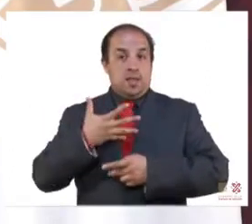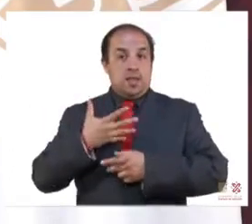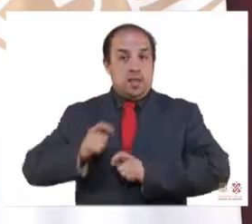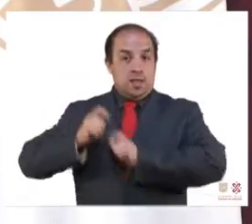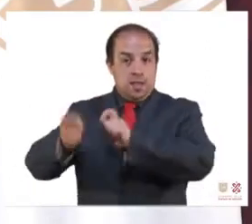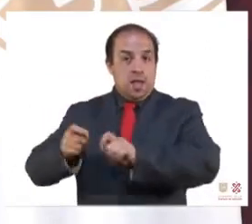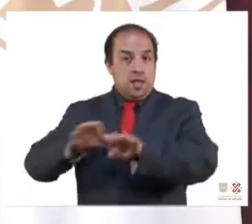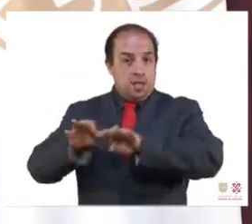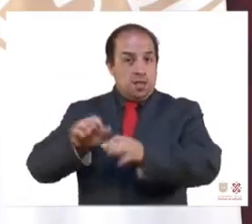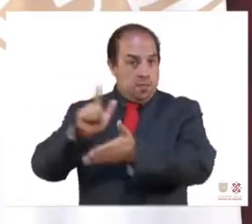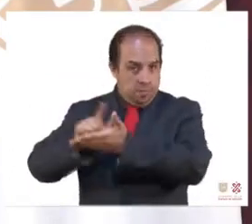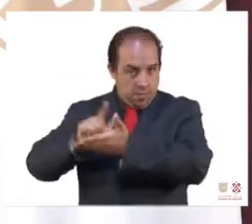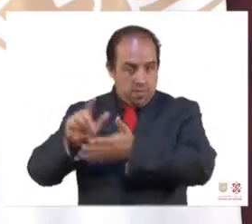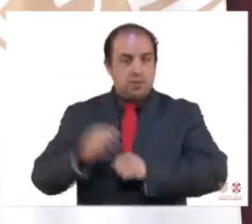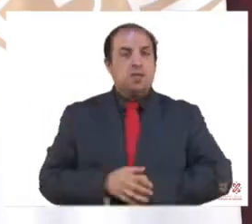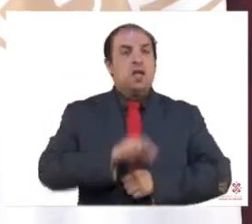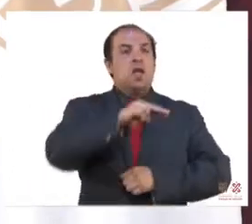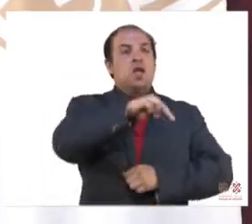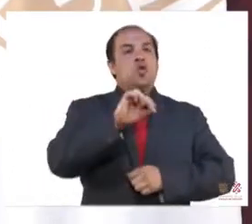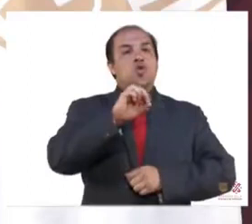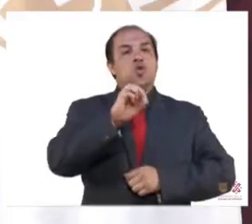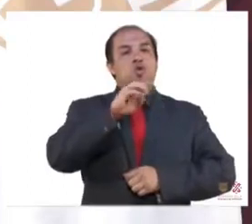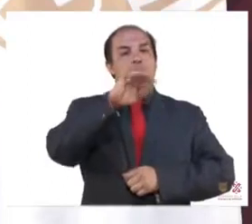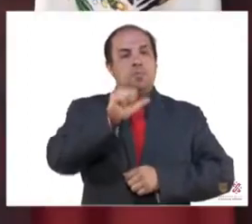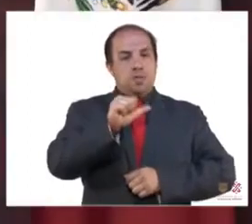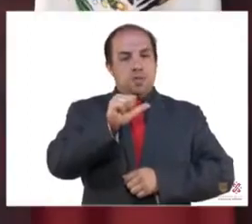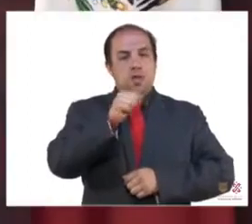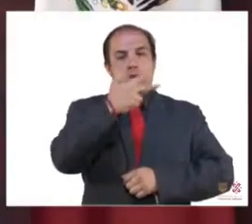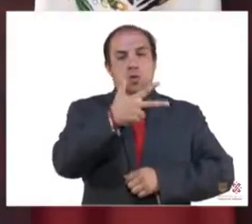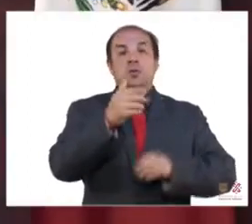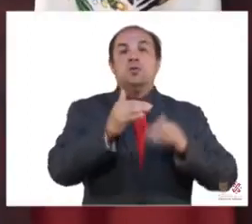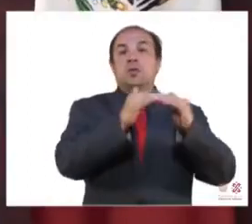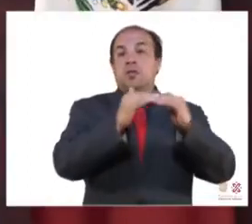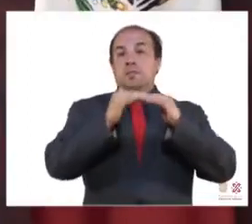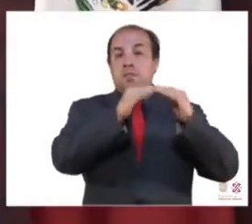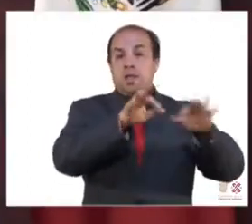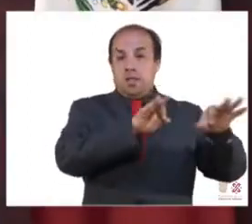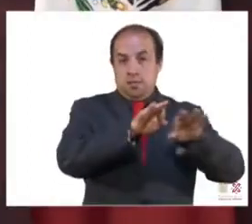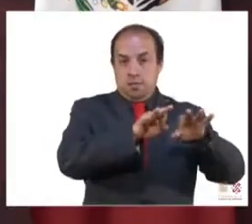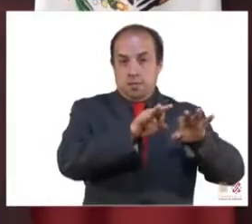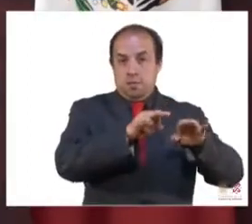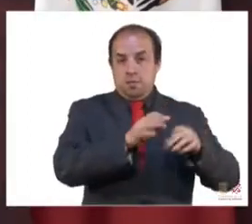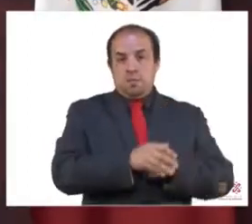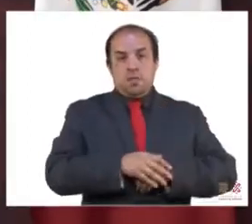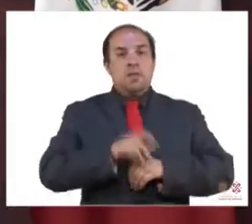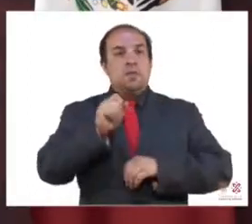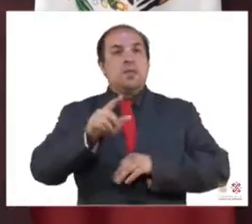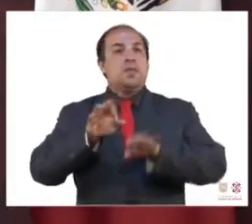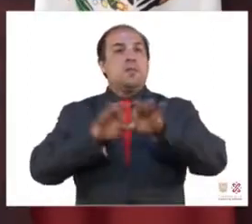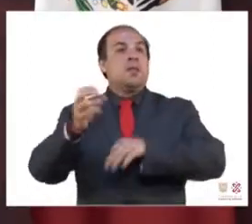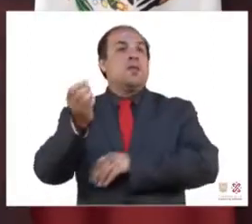la nómina ocho de estabilidad laboral una parte y trabajadores eventuales